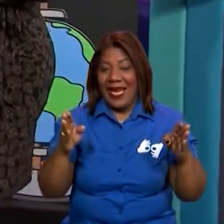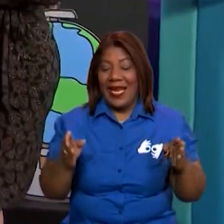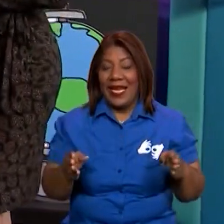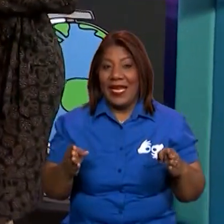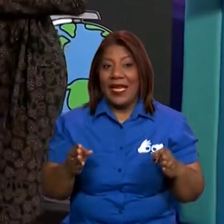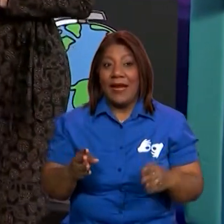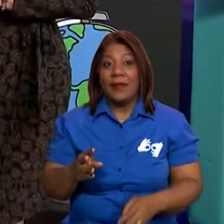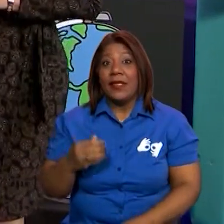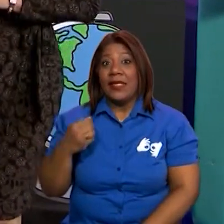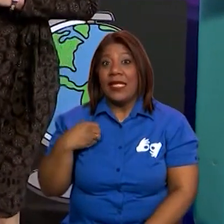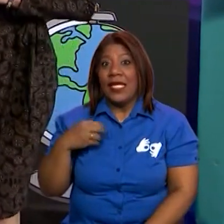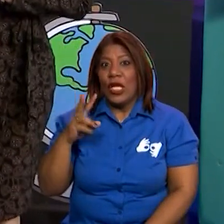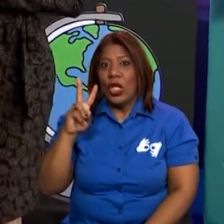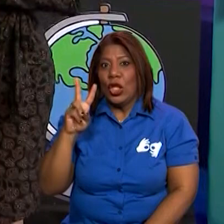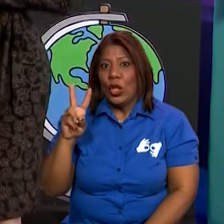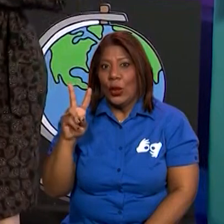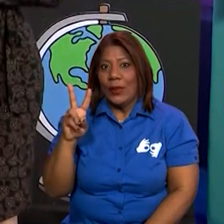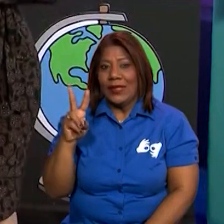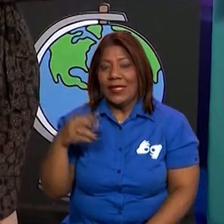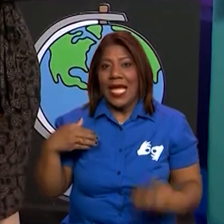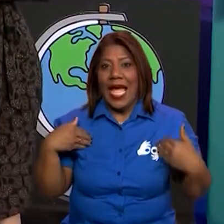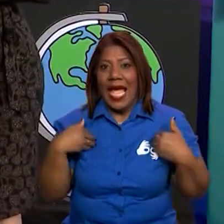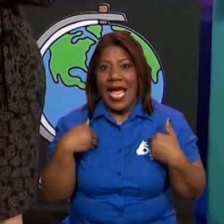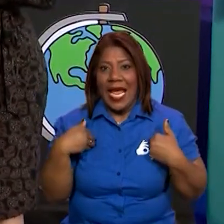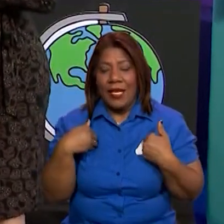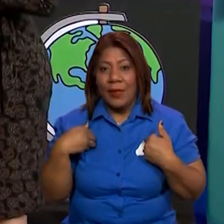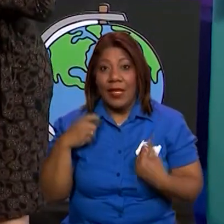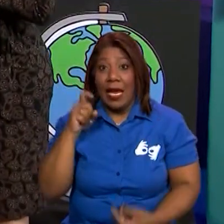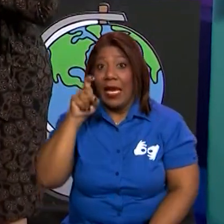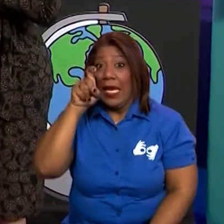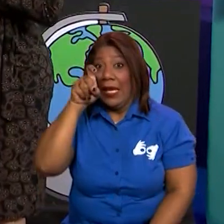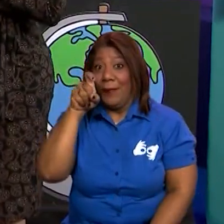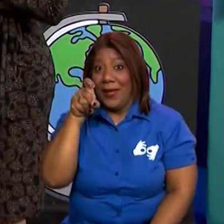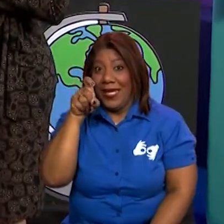tenemos dos animalitos. Está el